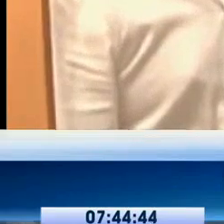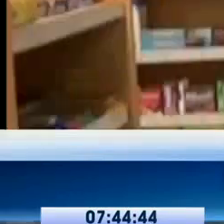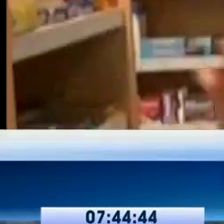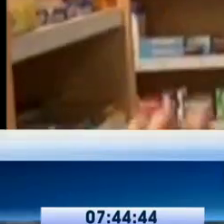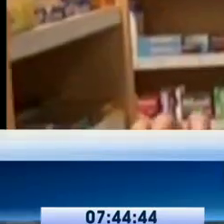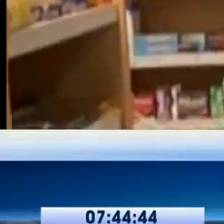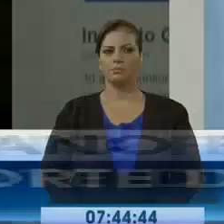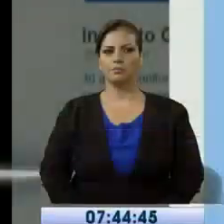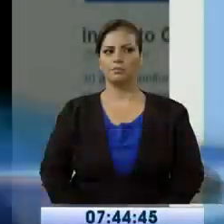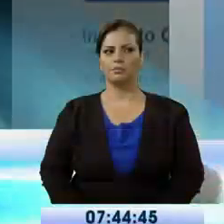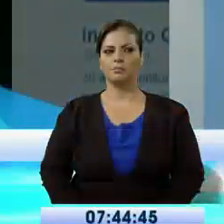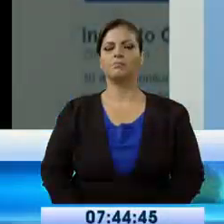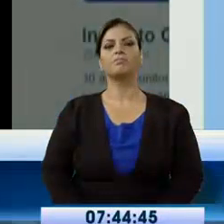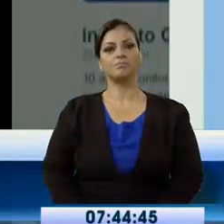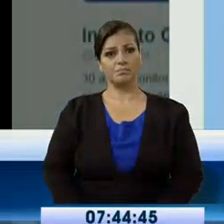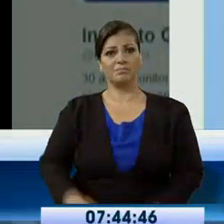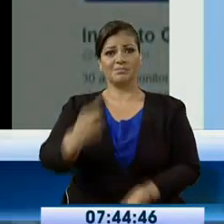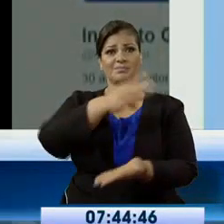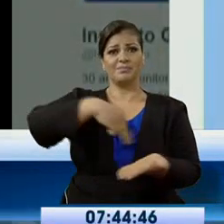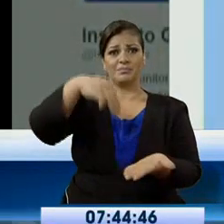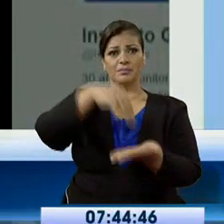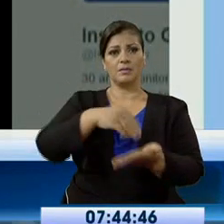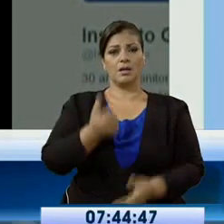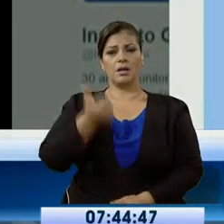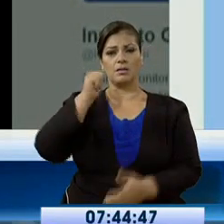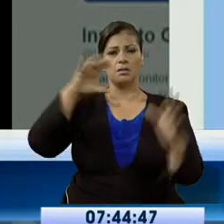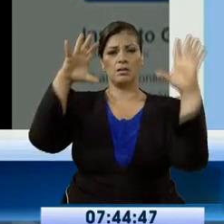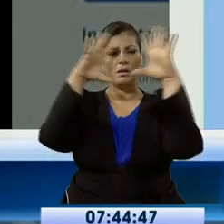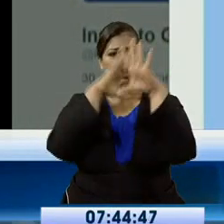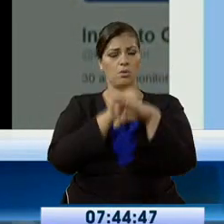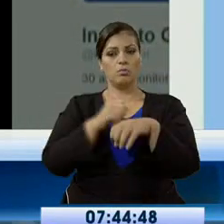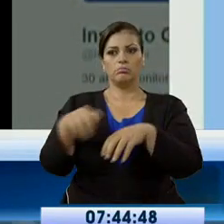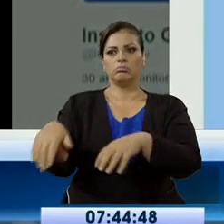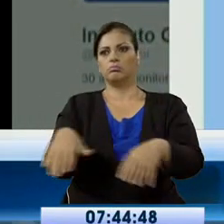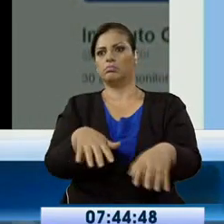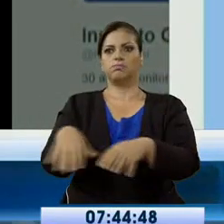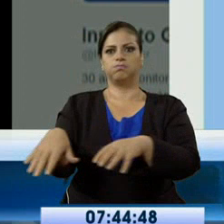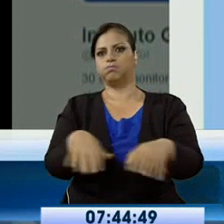vuelve a temblar en Manabí. Anoche se presentó un sismo de